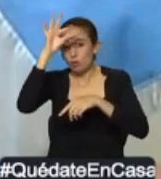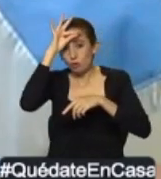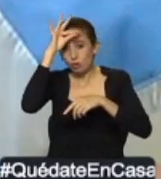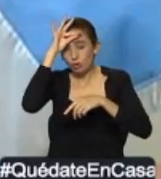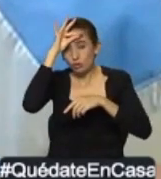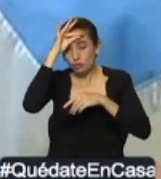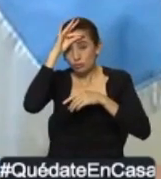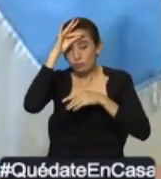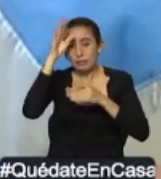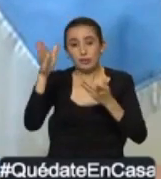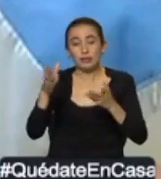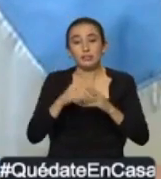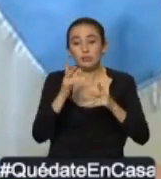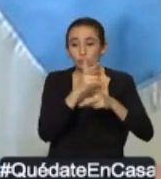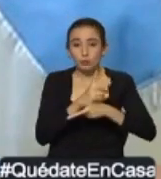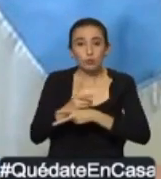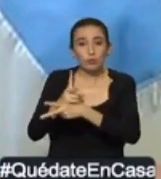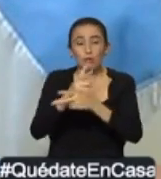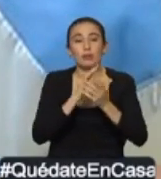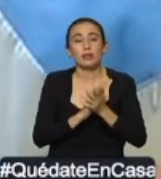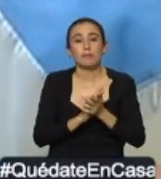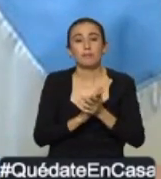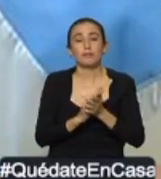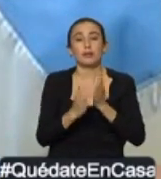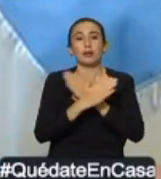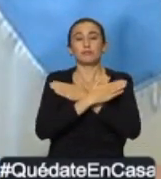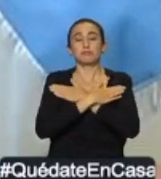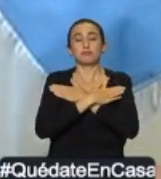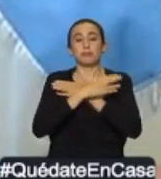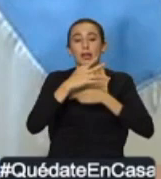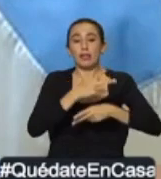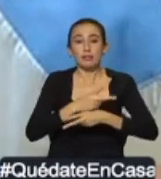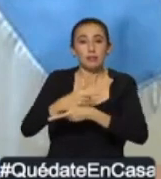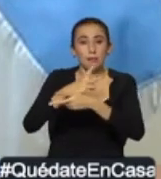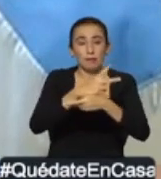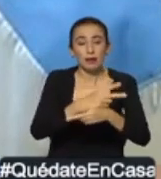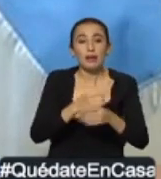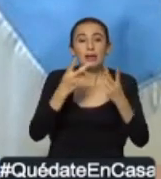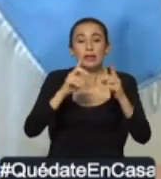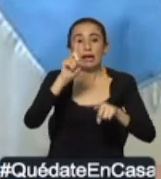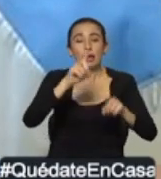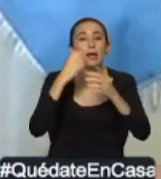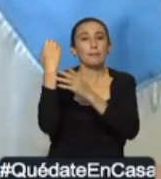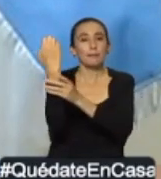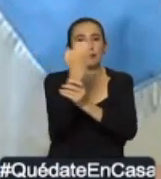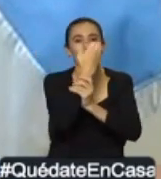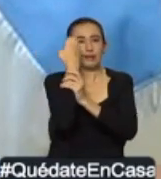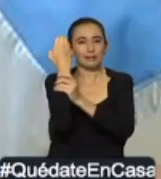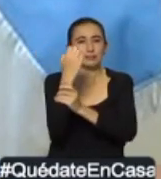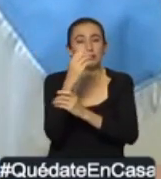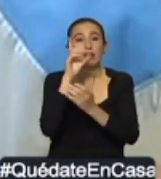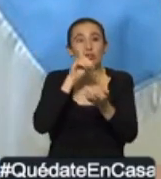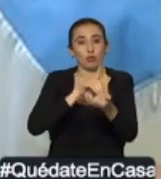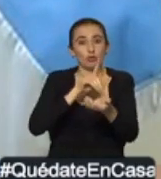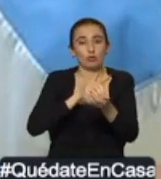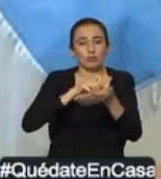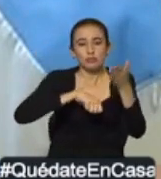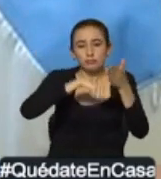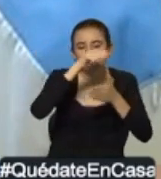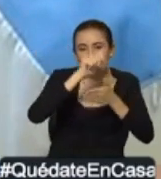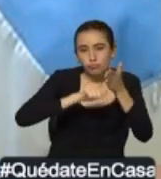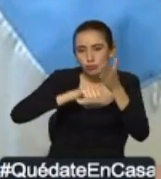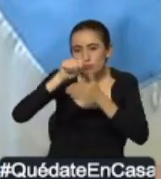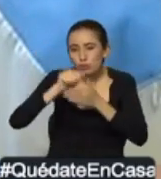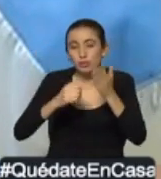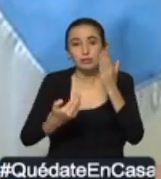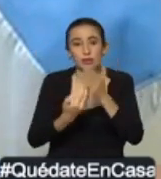hospitalización terapia intensiva imagenología y emergencia con el aval del ministerio de